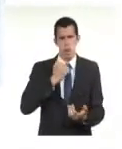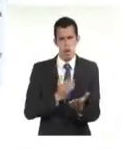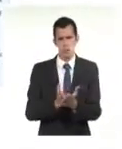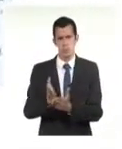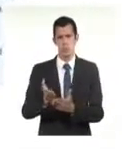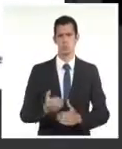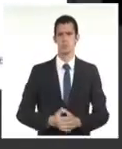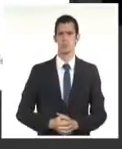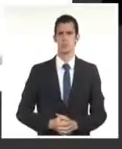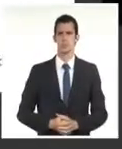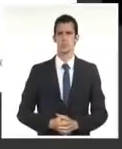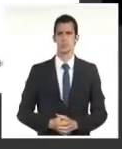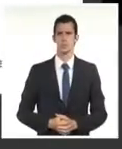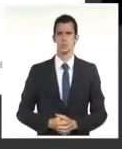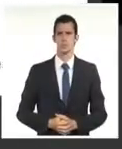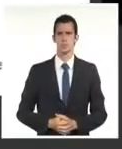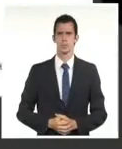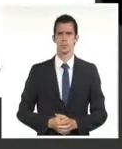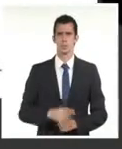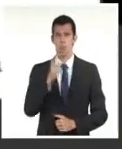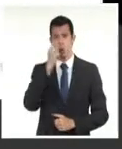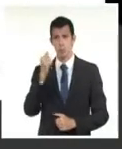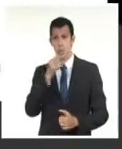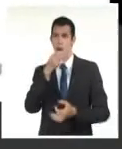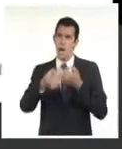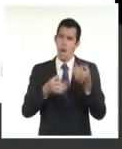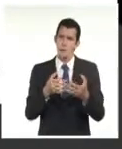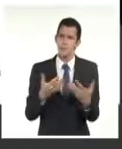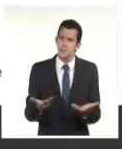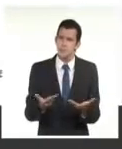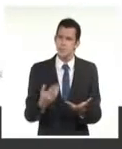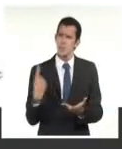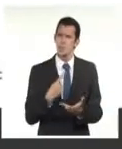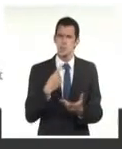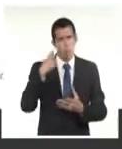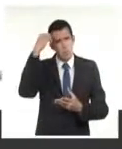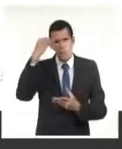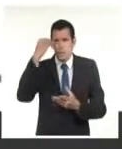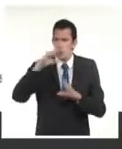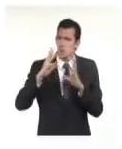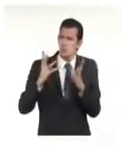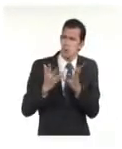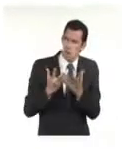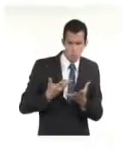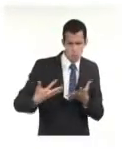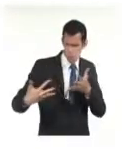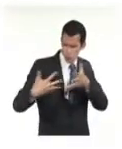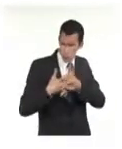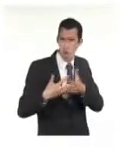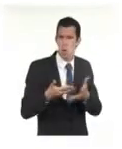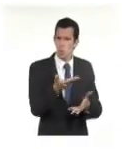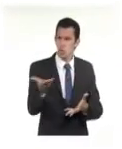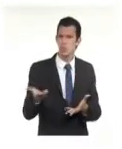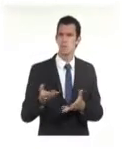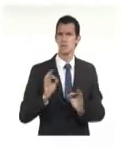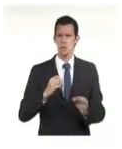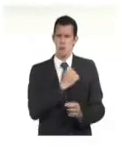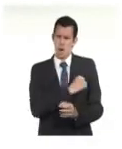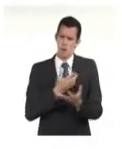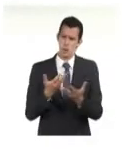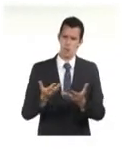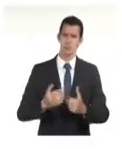expresó que sus pensamientos están con todos los que fueron afectados por la tragedia. En Twitter, el primer ministro de Jamaica,